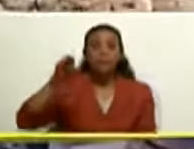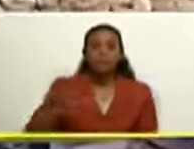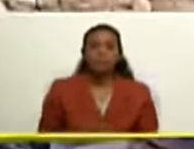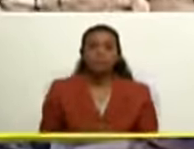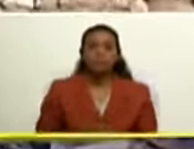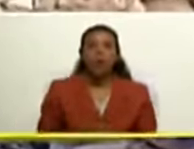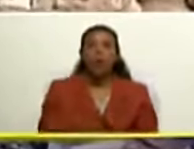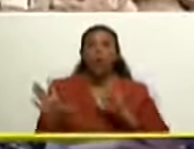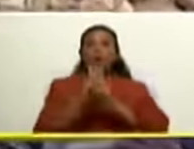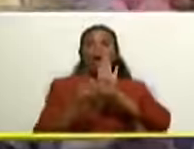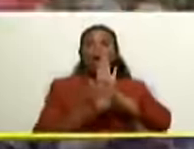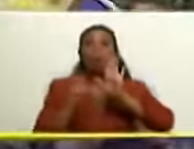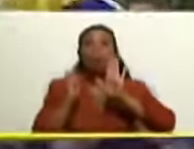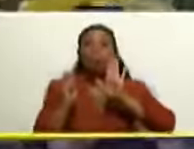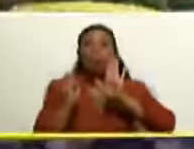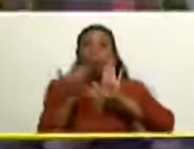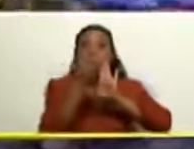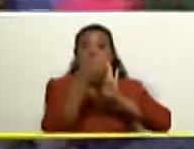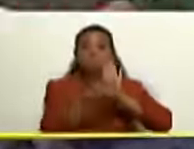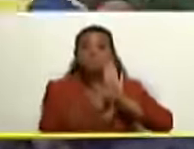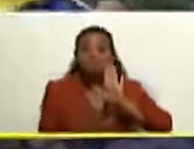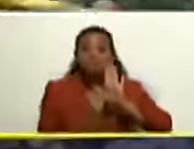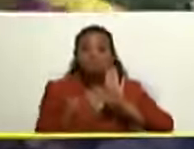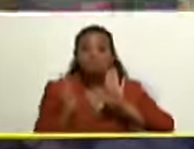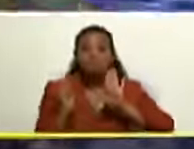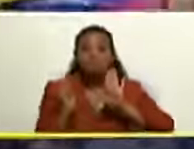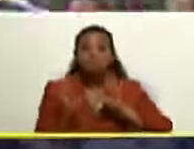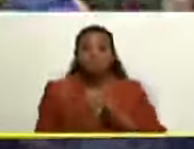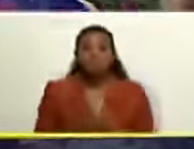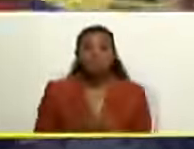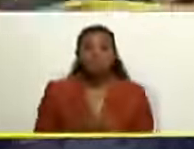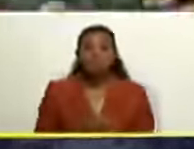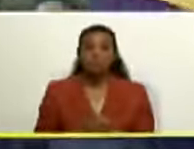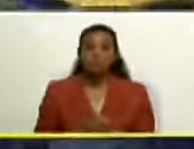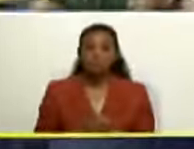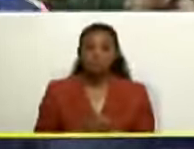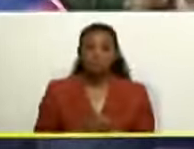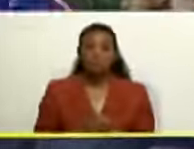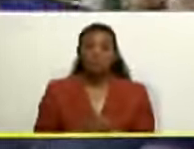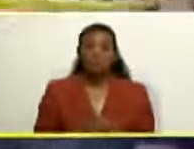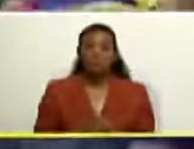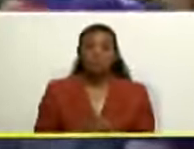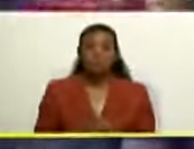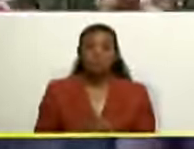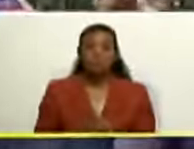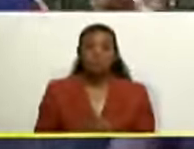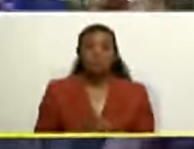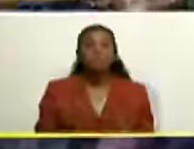con la Constitución.